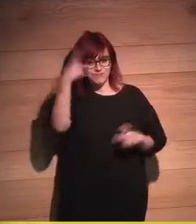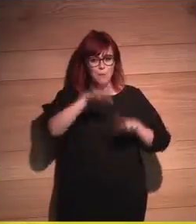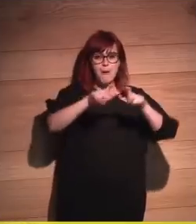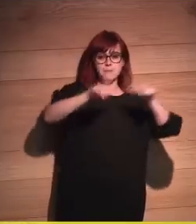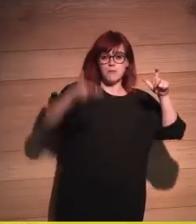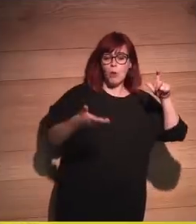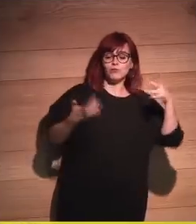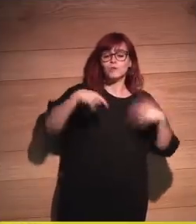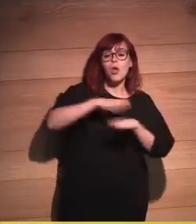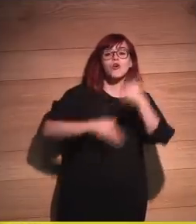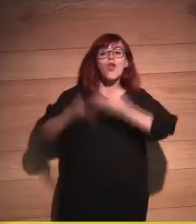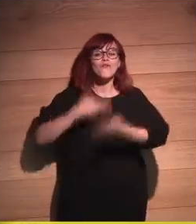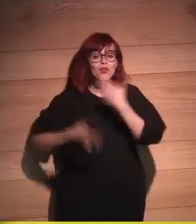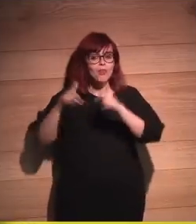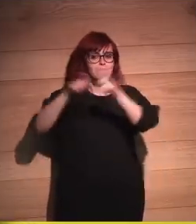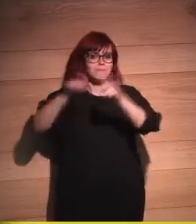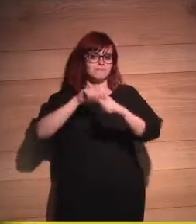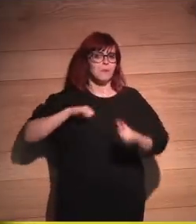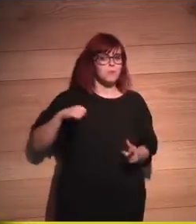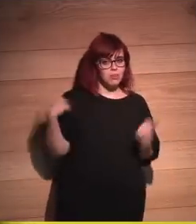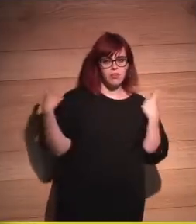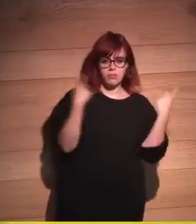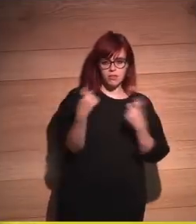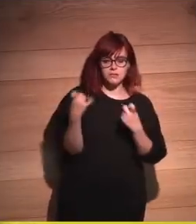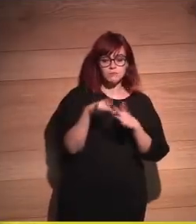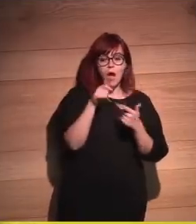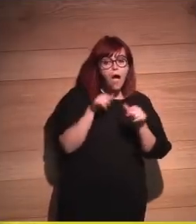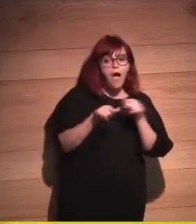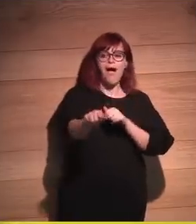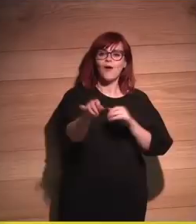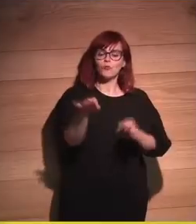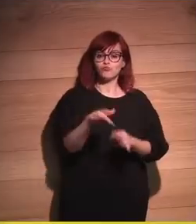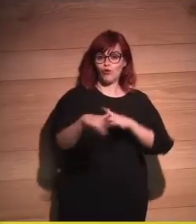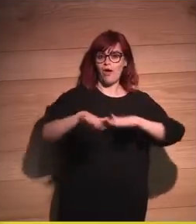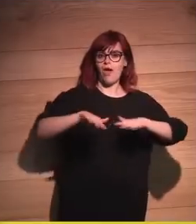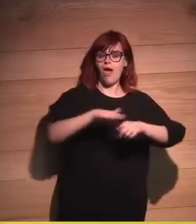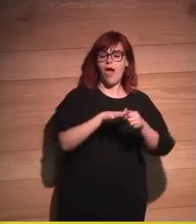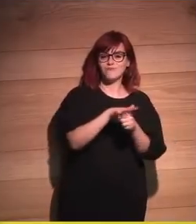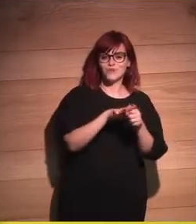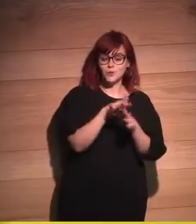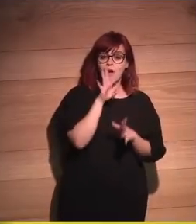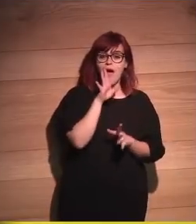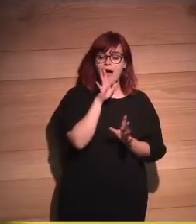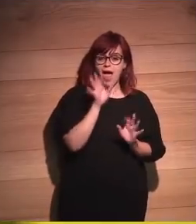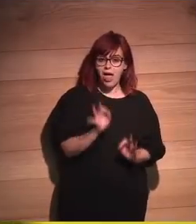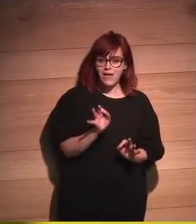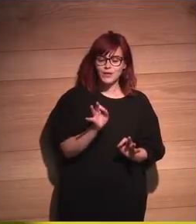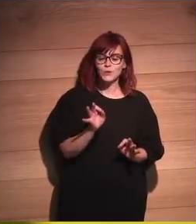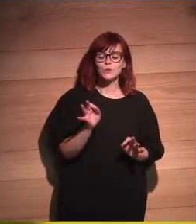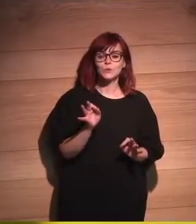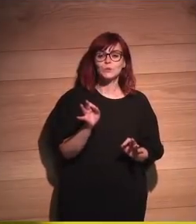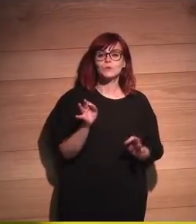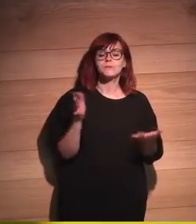y necesita la colaboración público-privada. Entre esas líneas de acción a las que hacía referencia